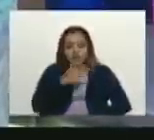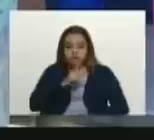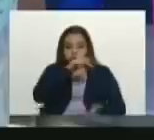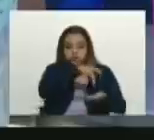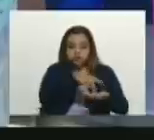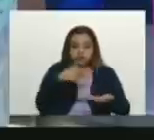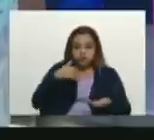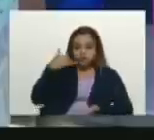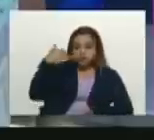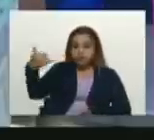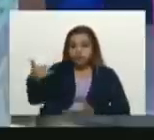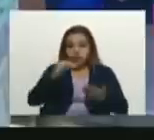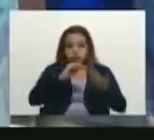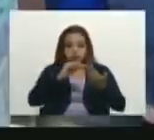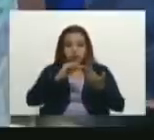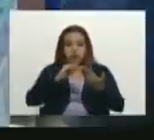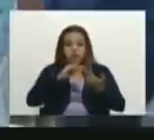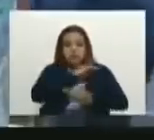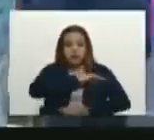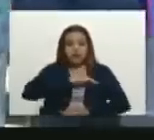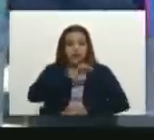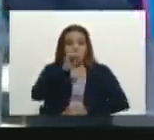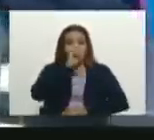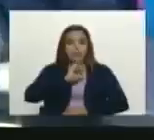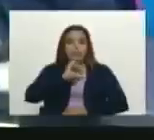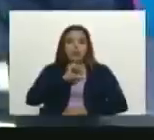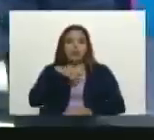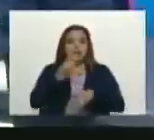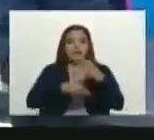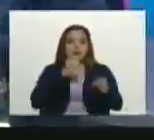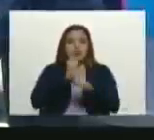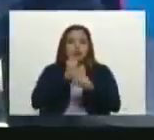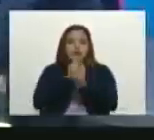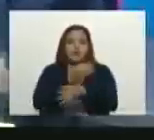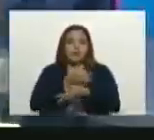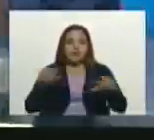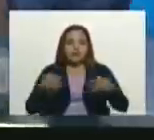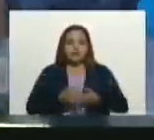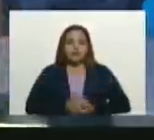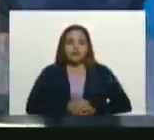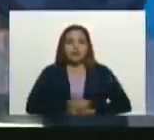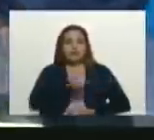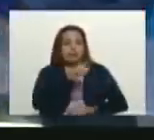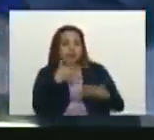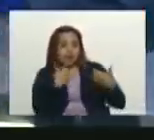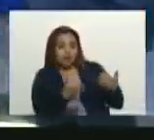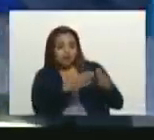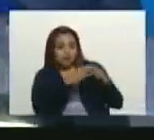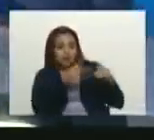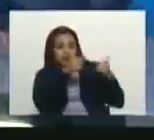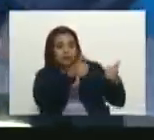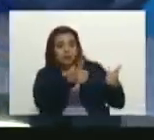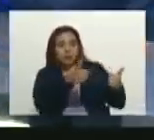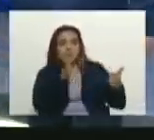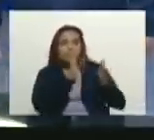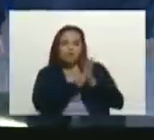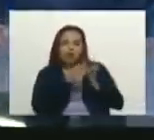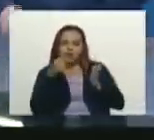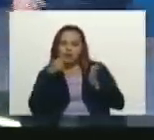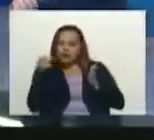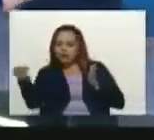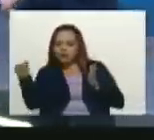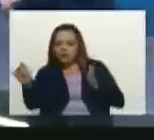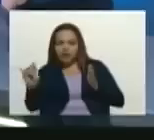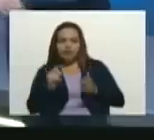Rodolfo Marco Torres. De verdad está haciendo un trabajo espectacular, presidente. De todo verdad. Bien. Salud, todo bien. Y, micrófono con Marco Torres, vale.